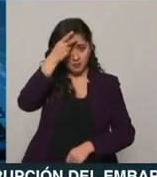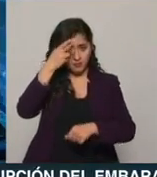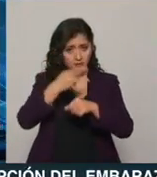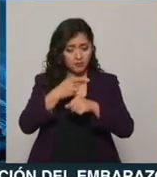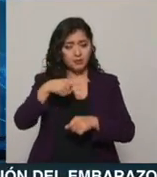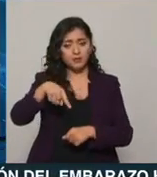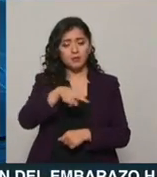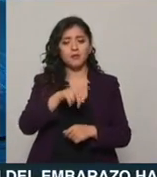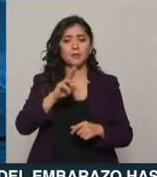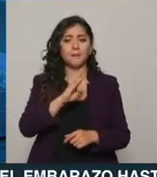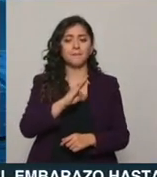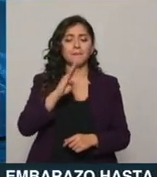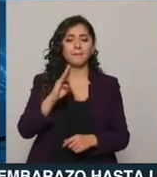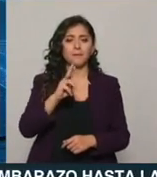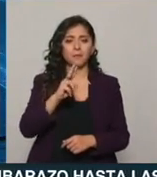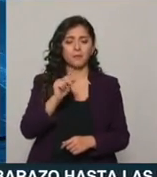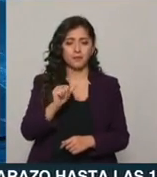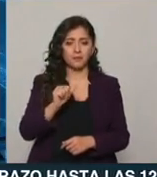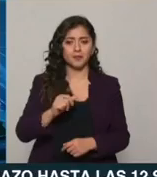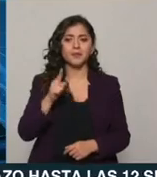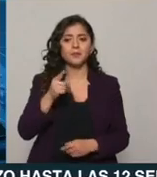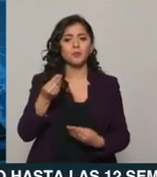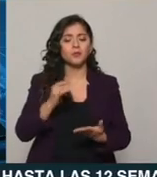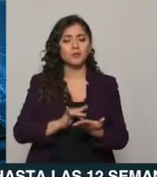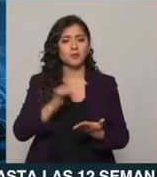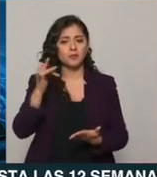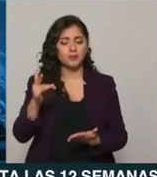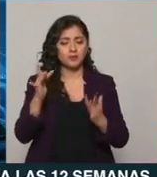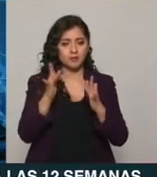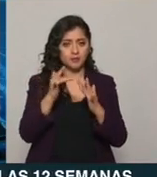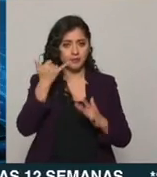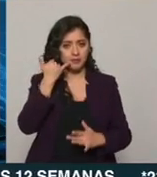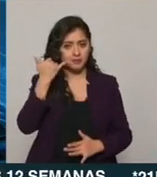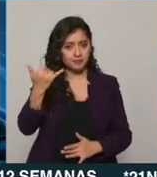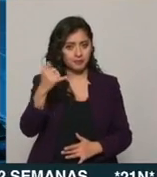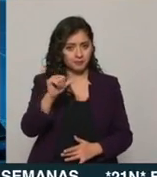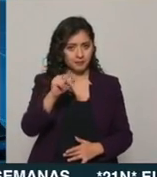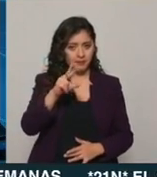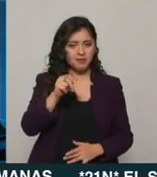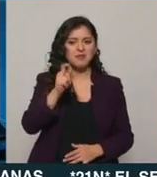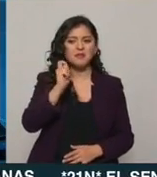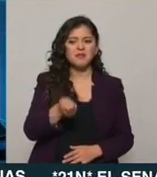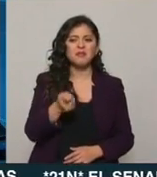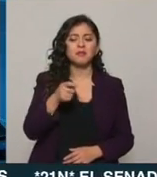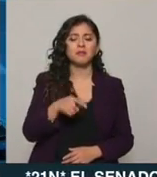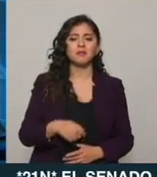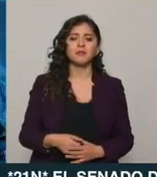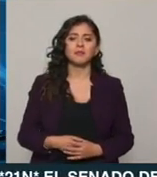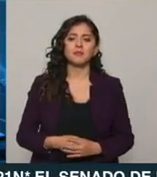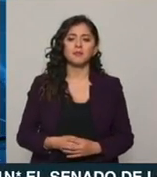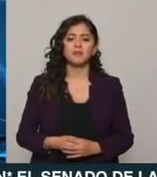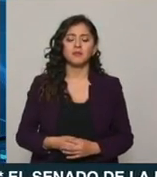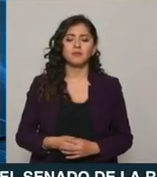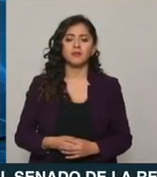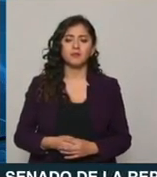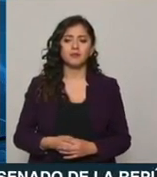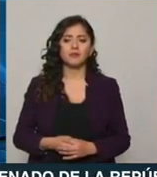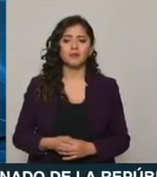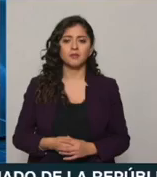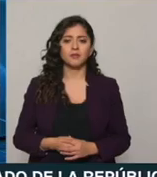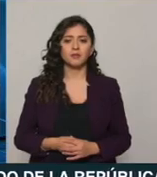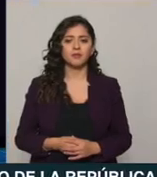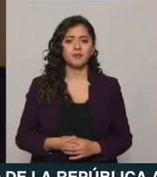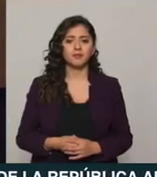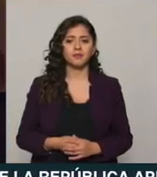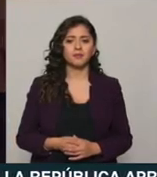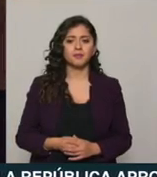Inmersión BBVA. Muy buenos días, gracias por atender nuestra llamada, Ari. Pues cuéntanos, ¿de qué se trata Inmersiva? Hola, buenos días. Pues